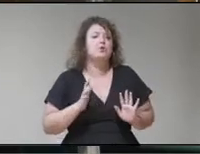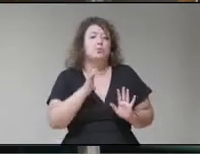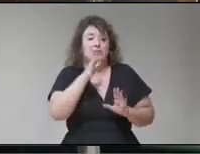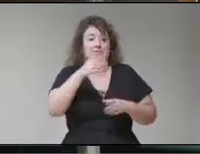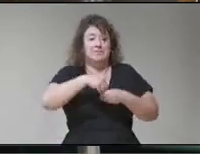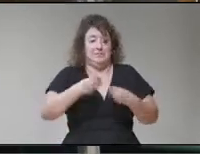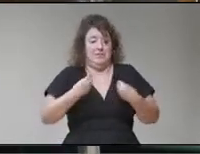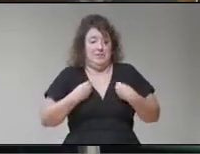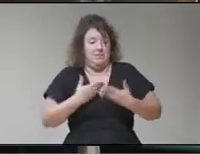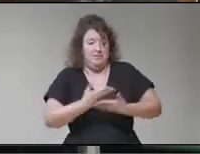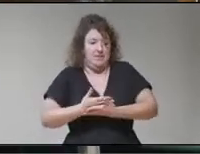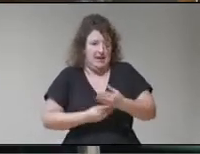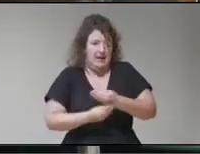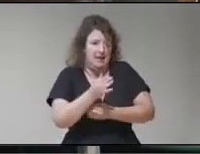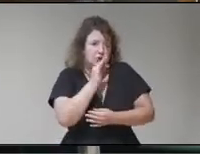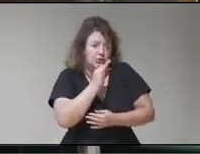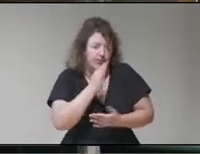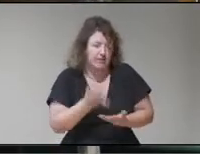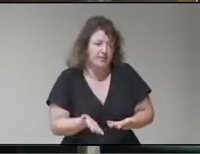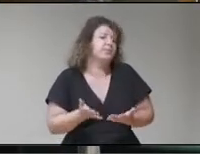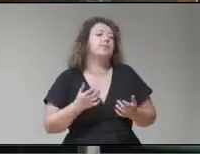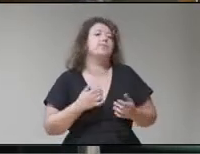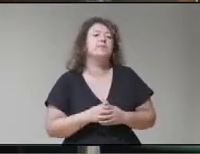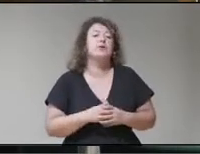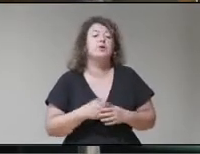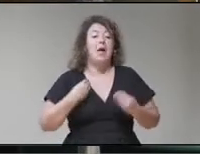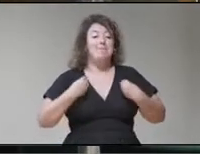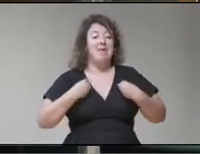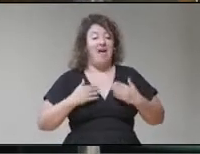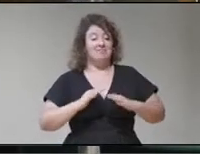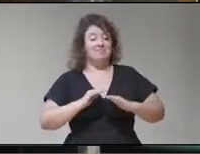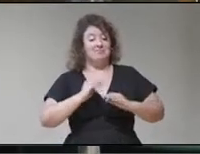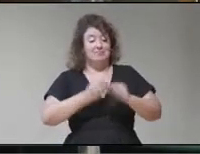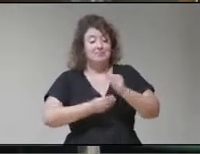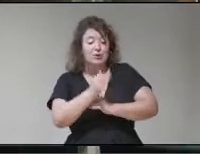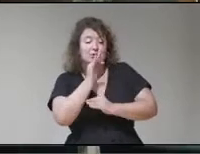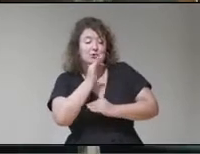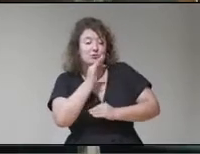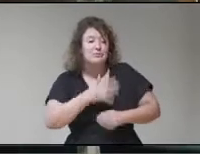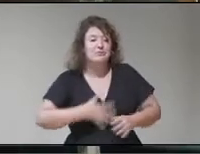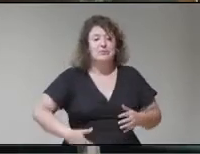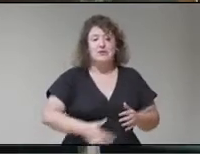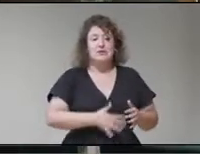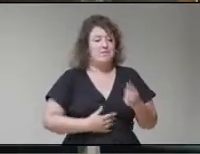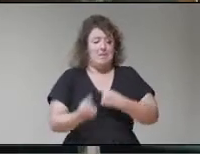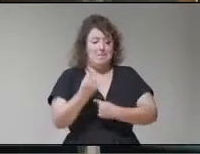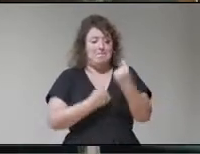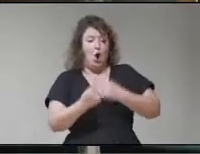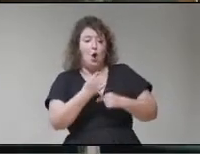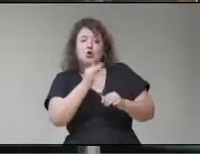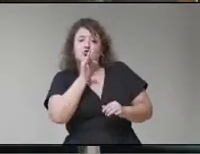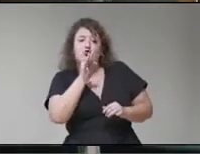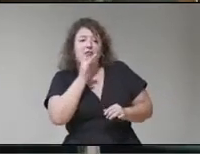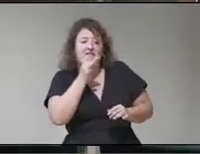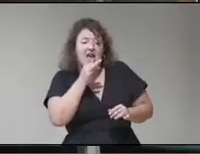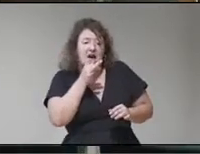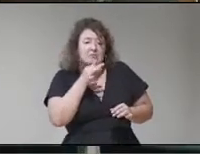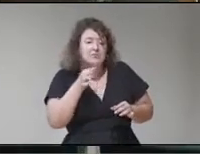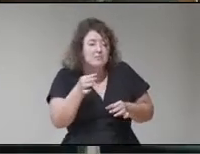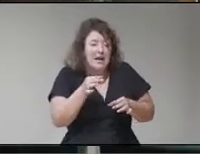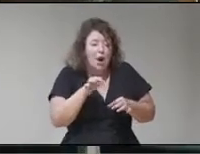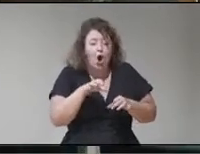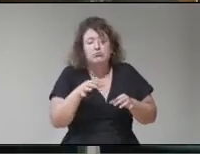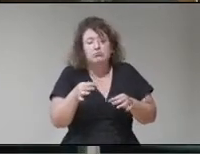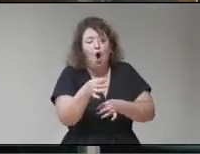que, aunque en la vida fetal no estamos colonizados por microorganismos, en el mismo momento en que